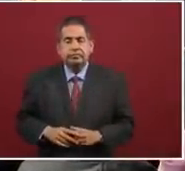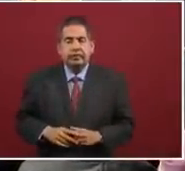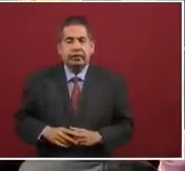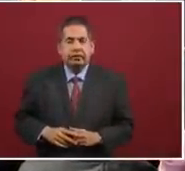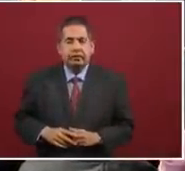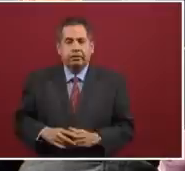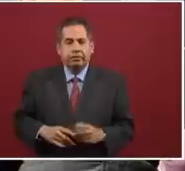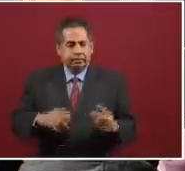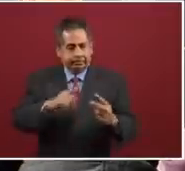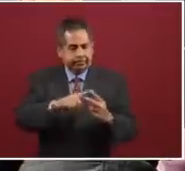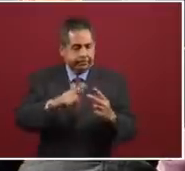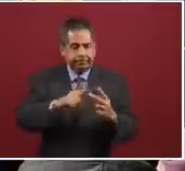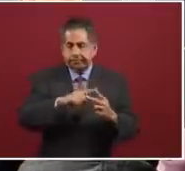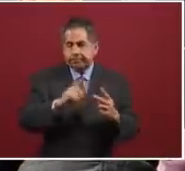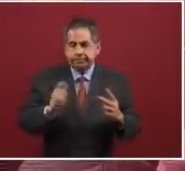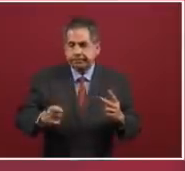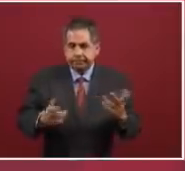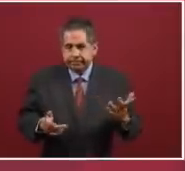están